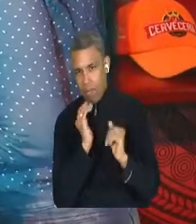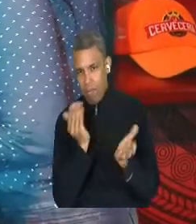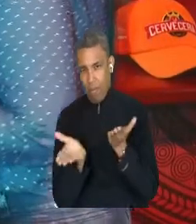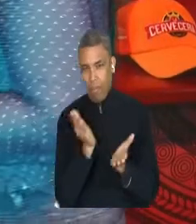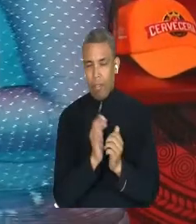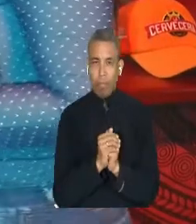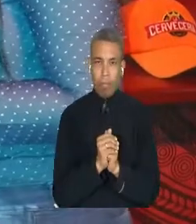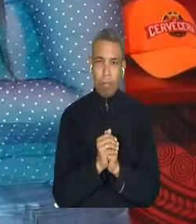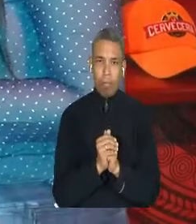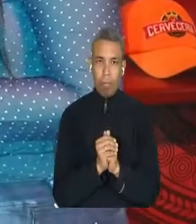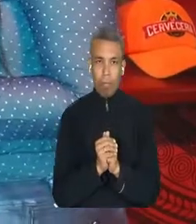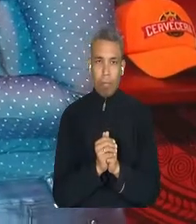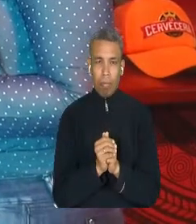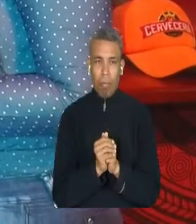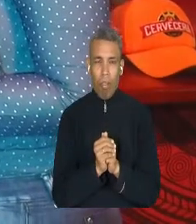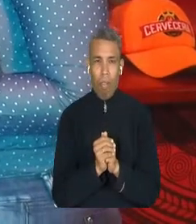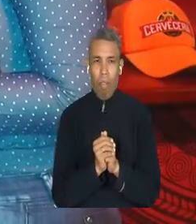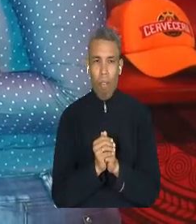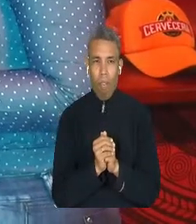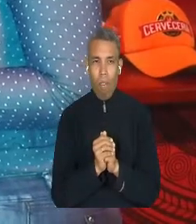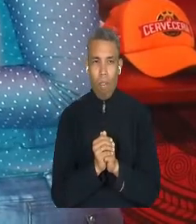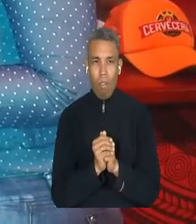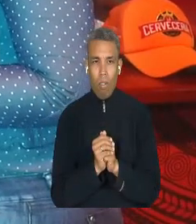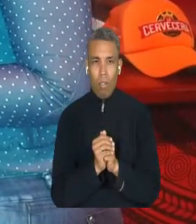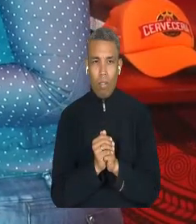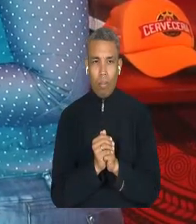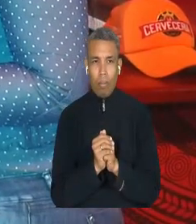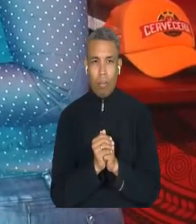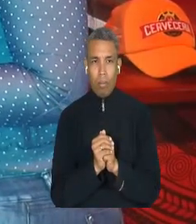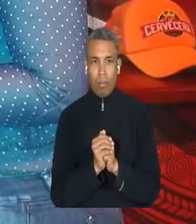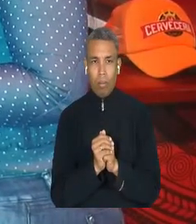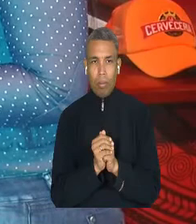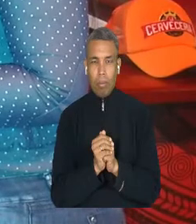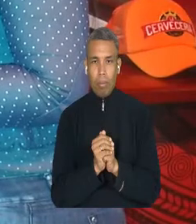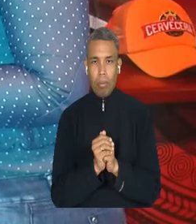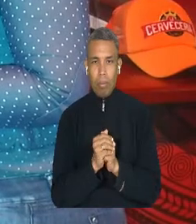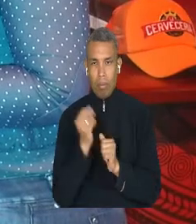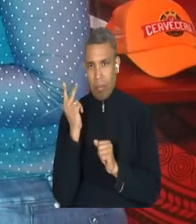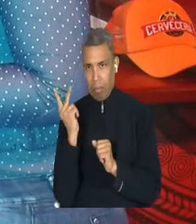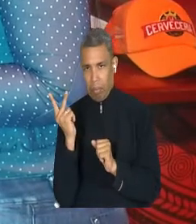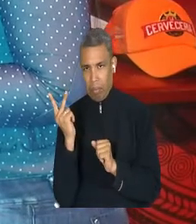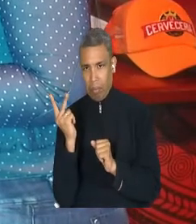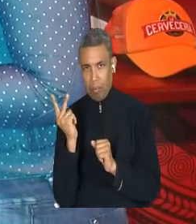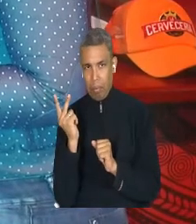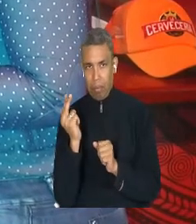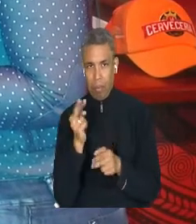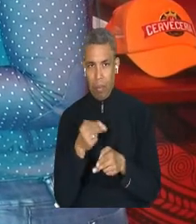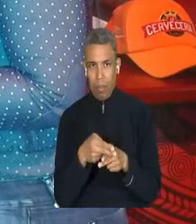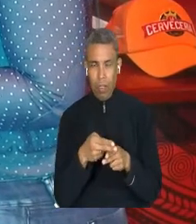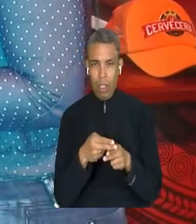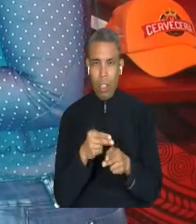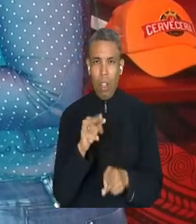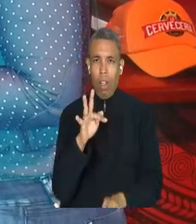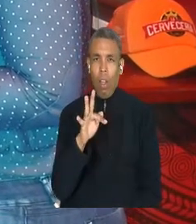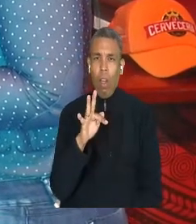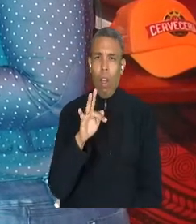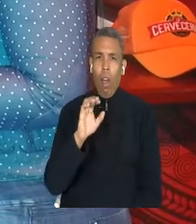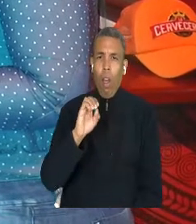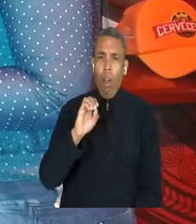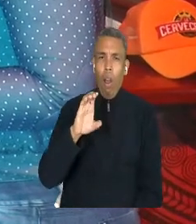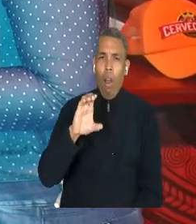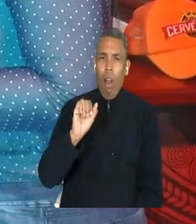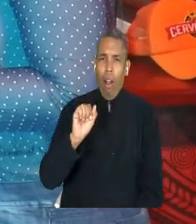los deportes en Colombia, entonces la de 2 personas se llama Tocancipá, la